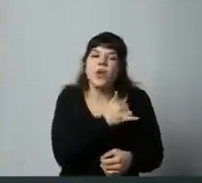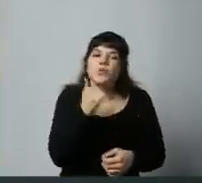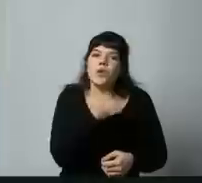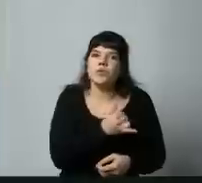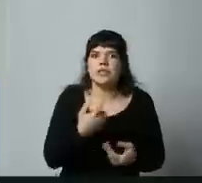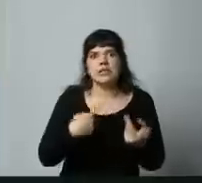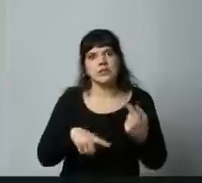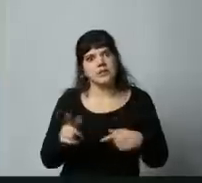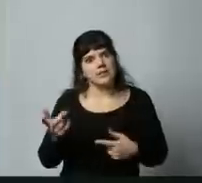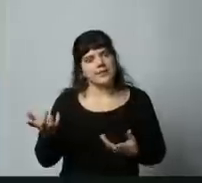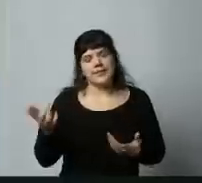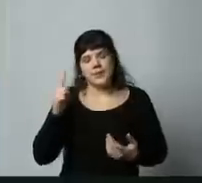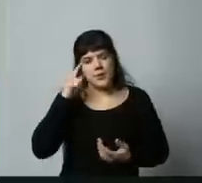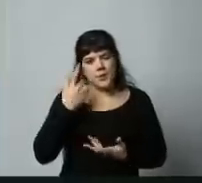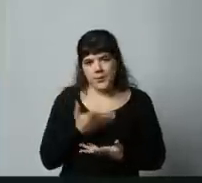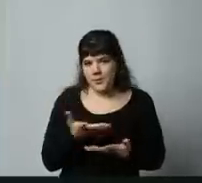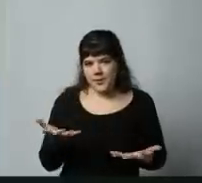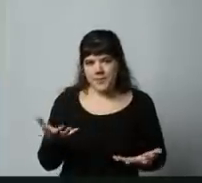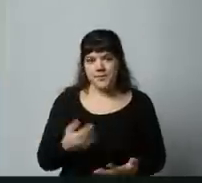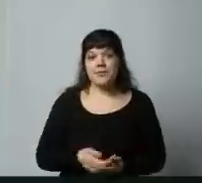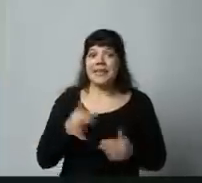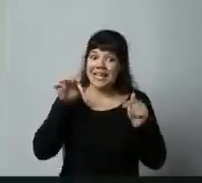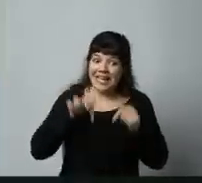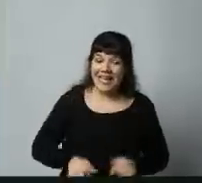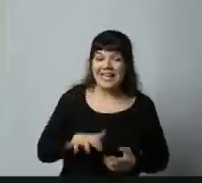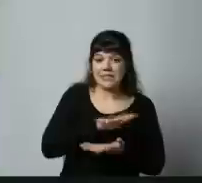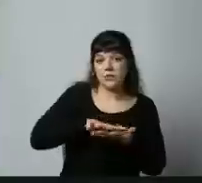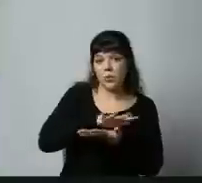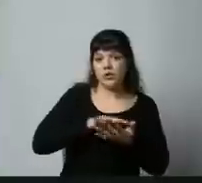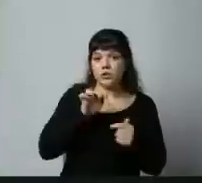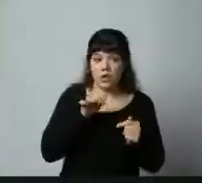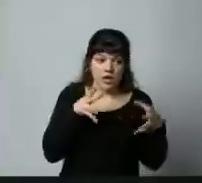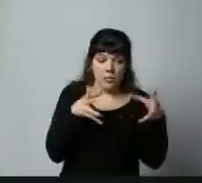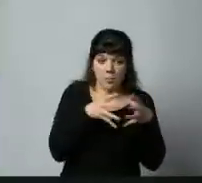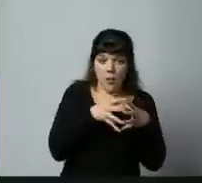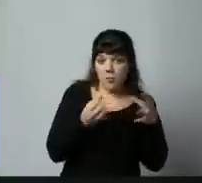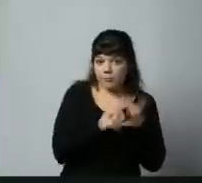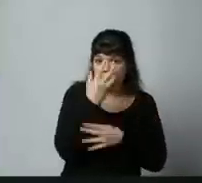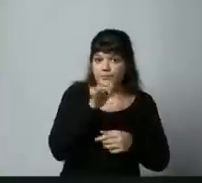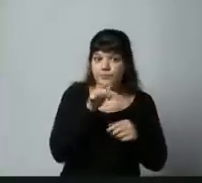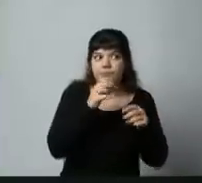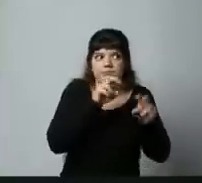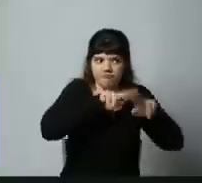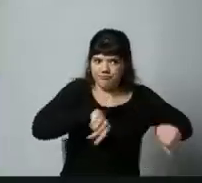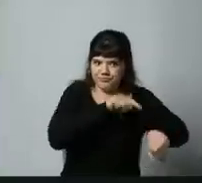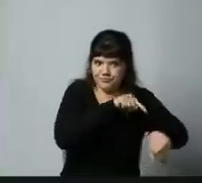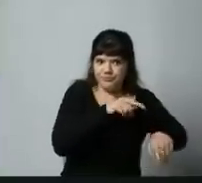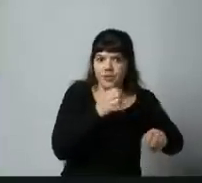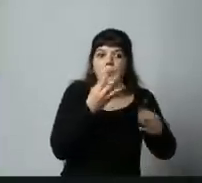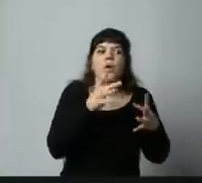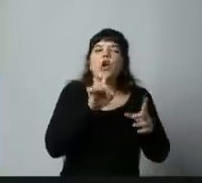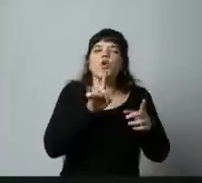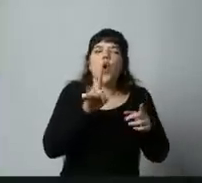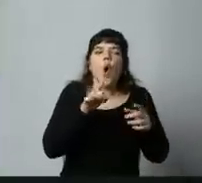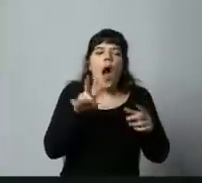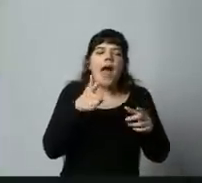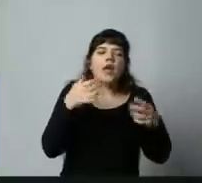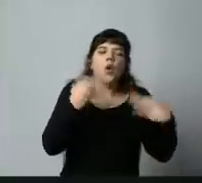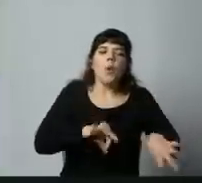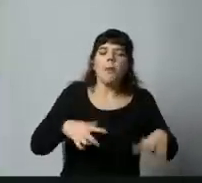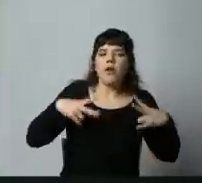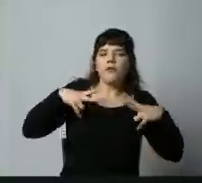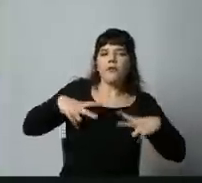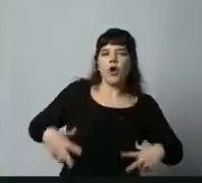andanada increíble pero déjame decir algo este partido político que acaba de ser proscripto porque no cumplió con formalidades en la